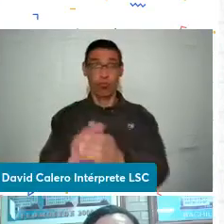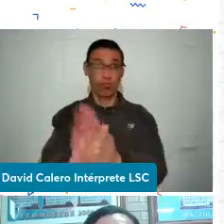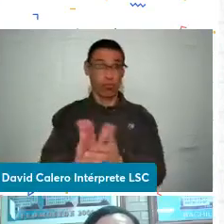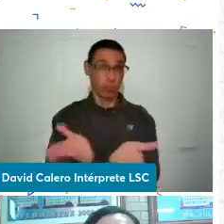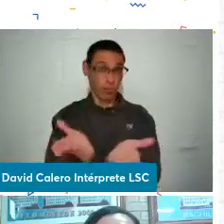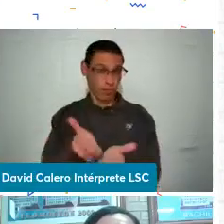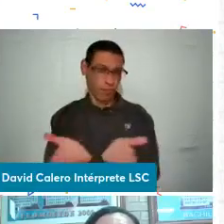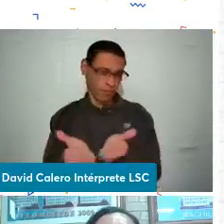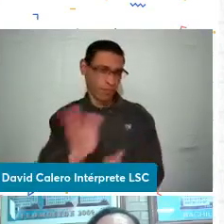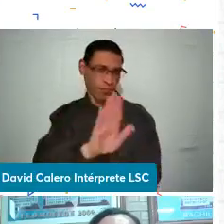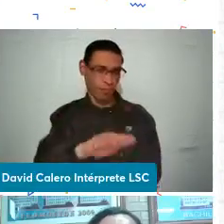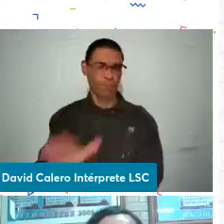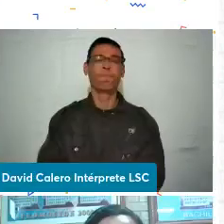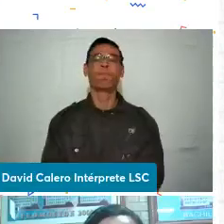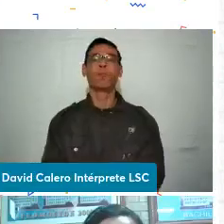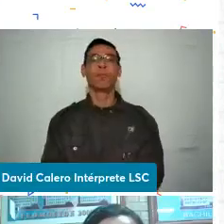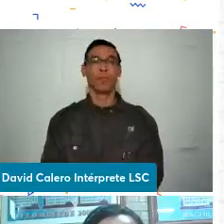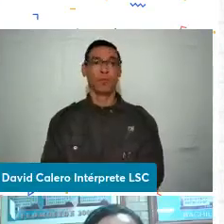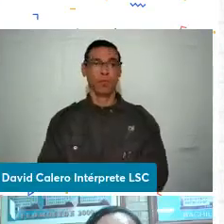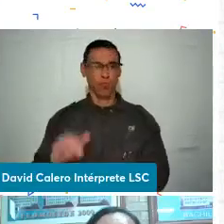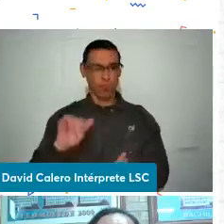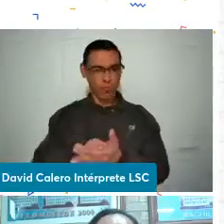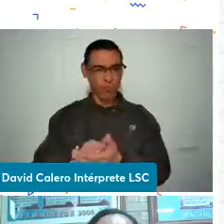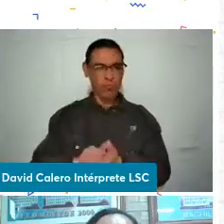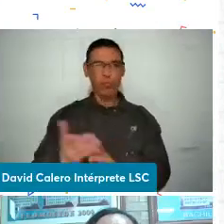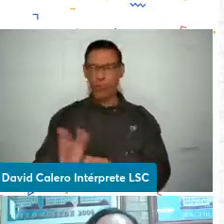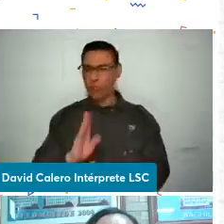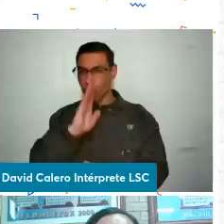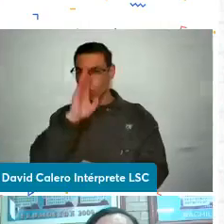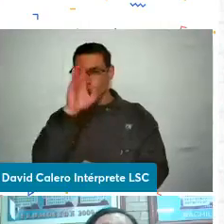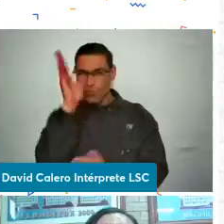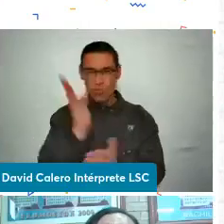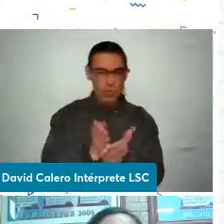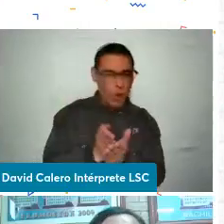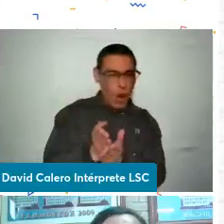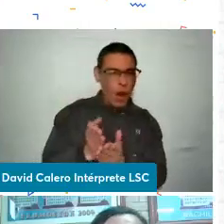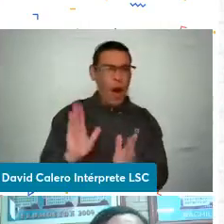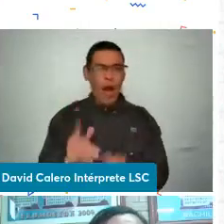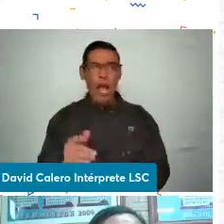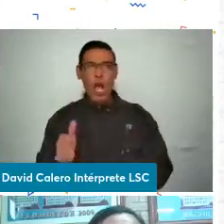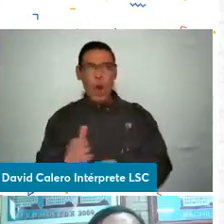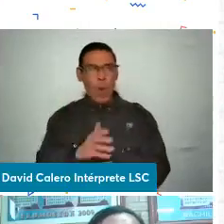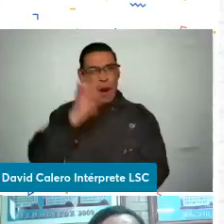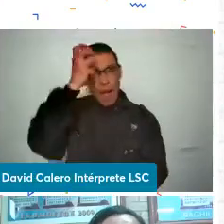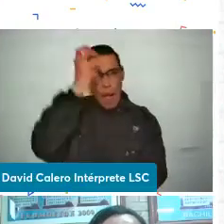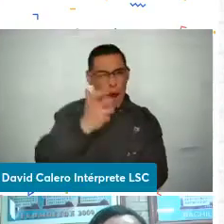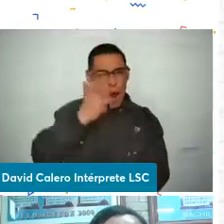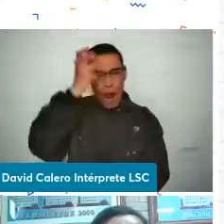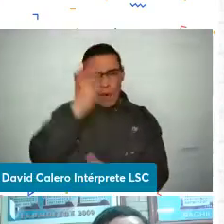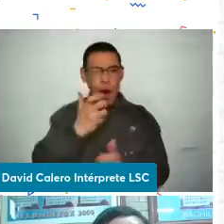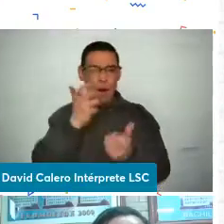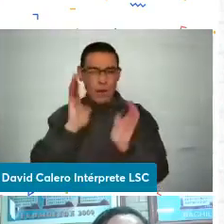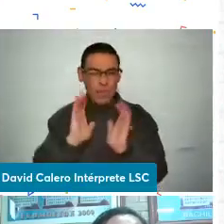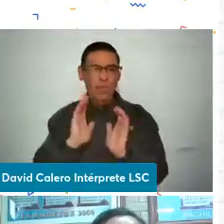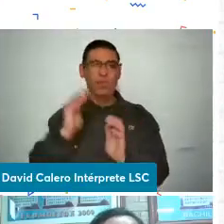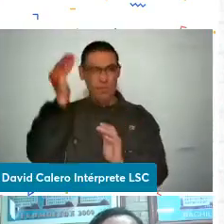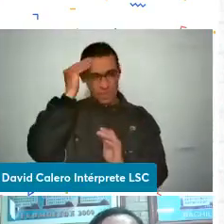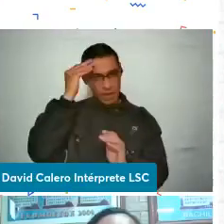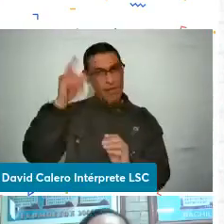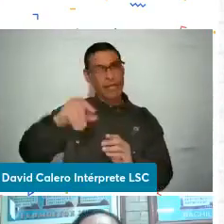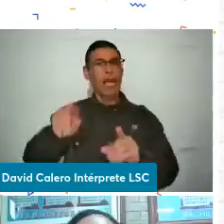Para ello, pues, hacemos una evaluación permanente, somos conscientes de que debemos ser muy flexibles, la estrategia